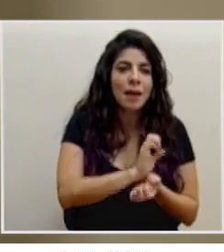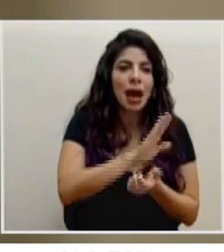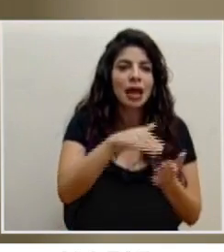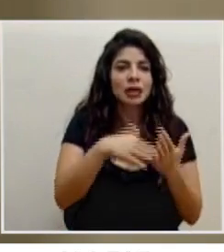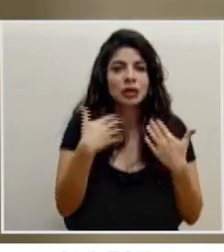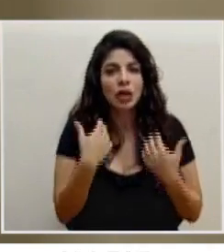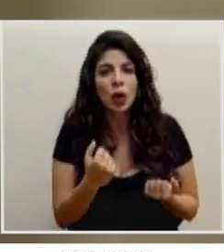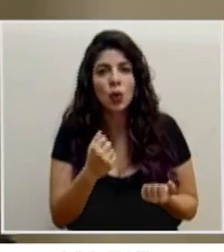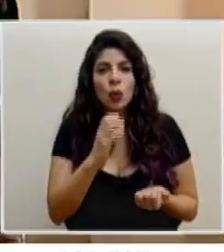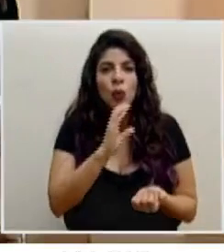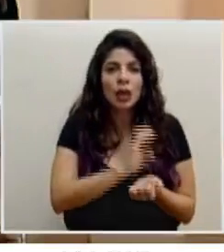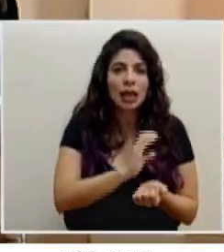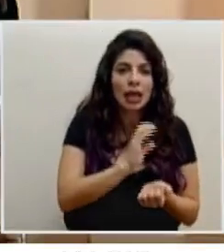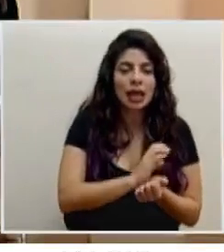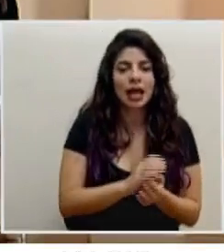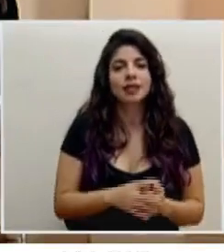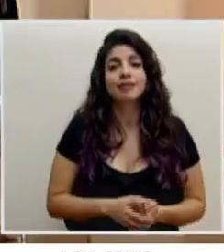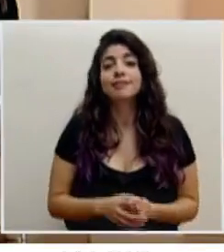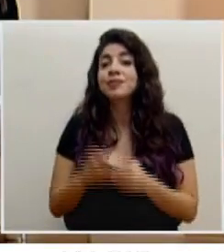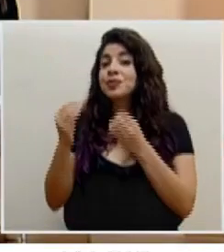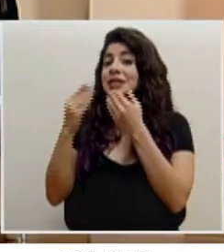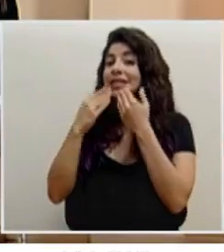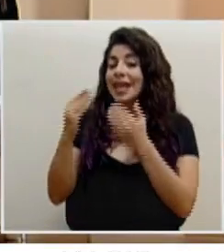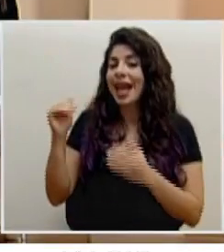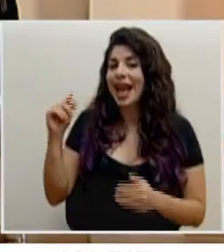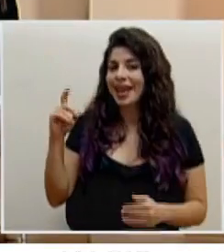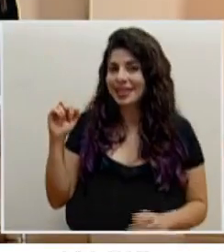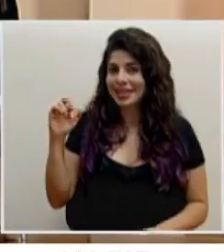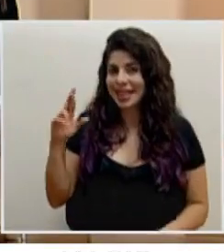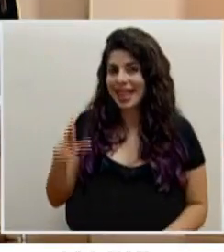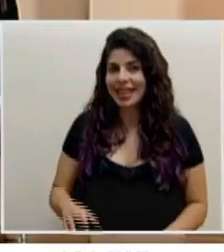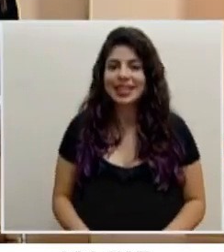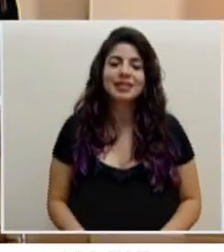en clínicas. Muchas gracias, don Alexander.